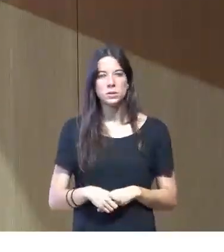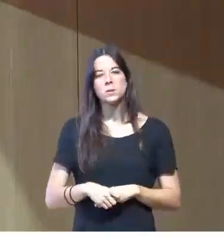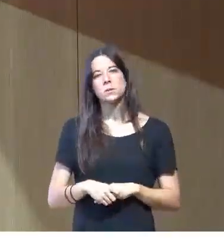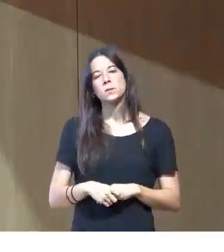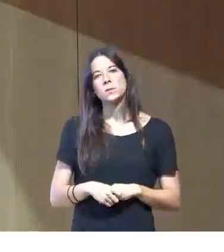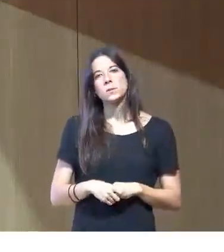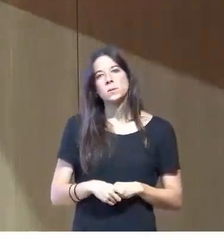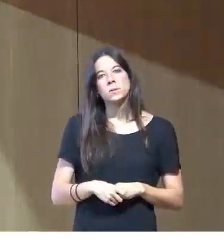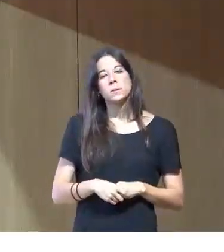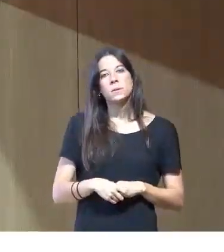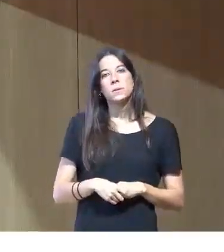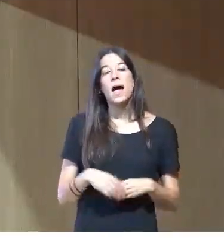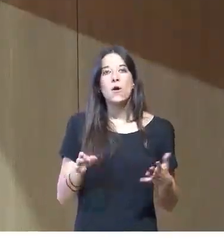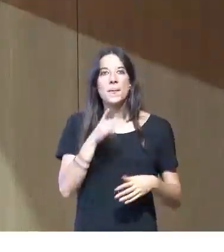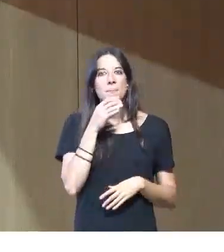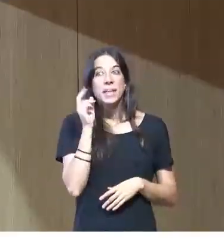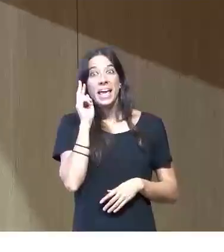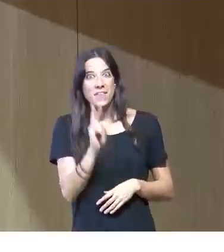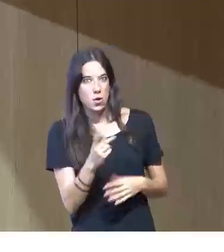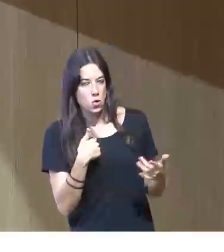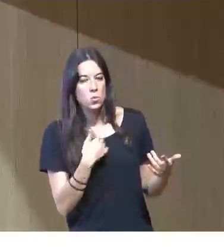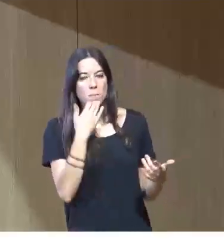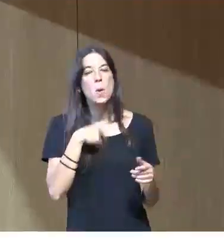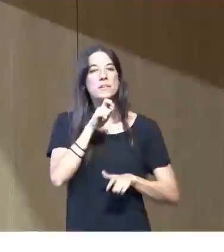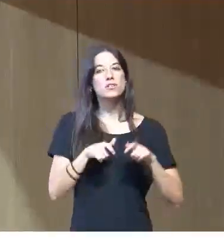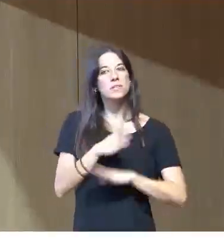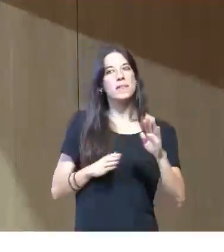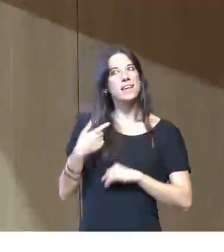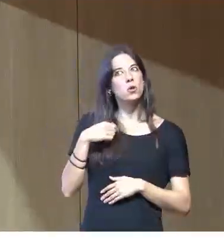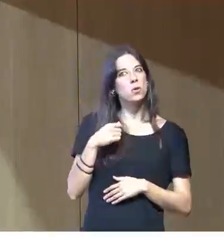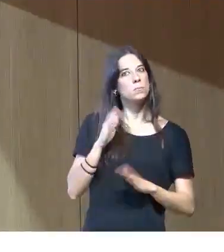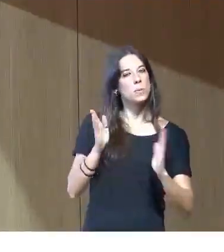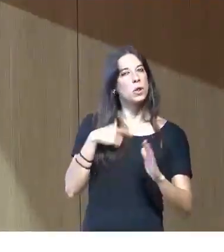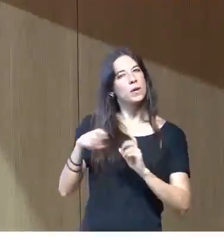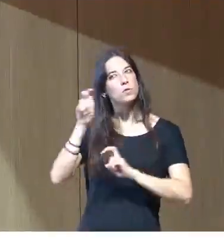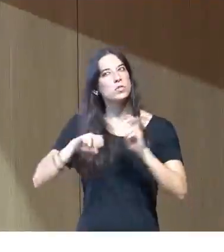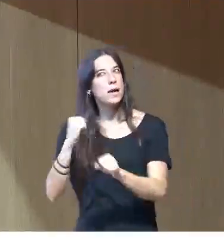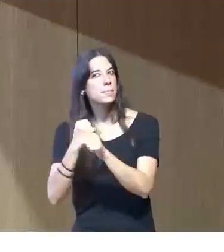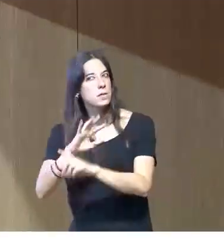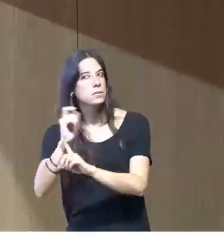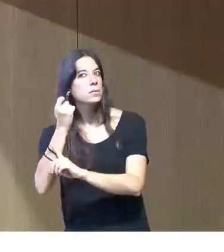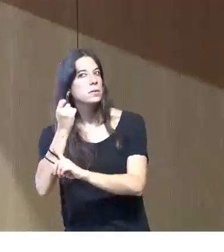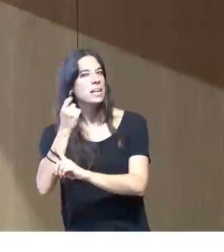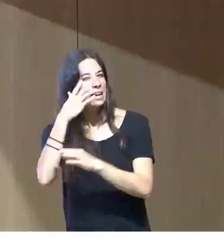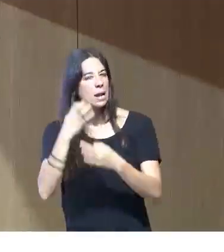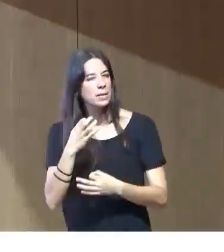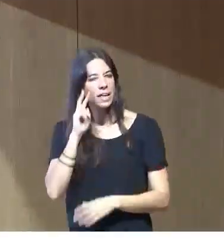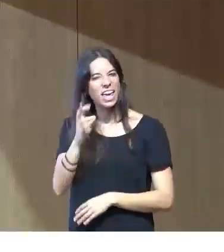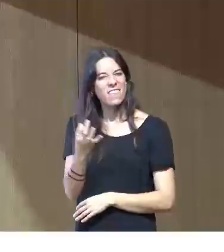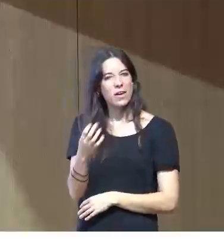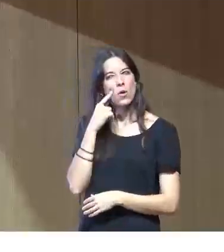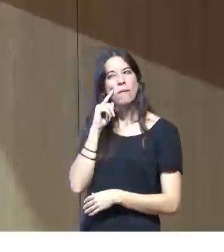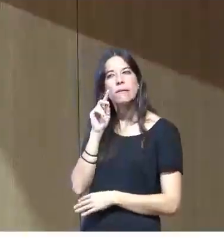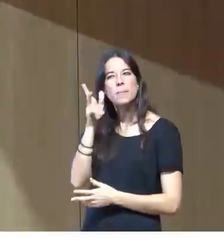ve nosotros las personas con discapacidad a la hora de buscar un empleo pues lo de siempre muchos obstáculos de